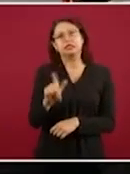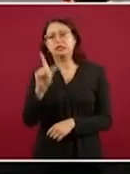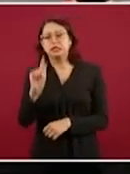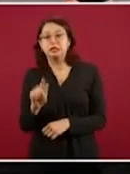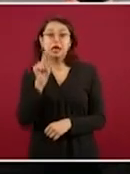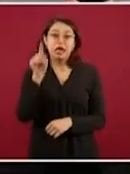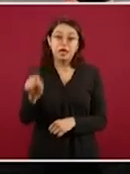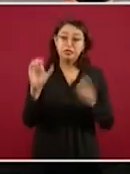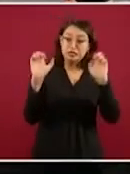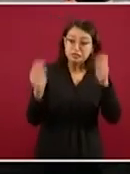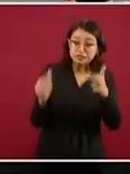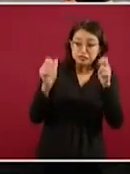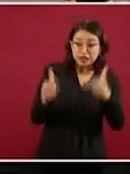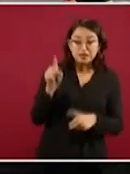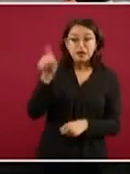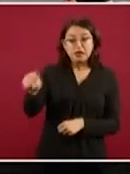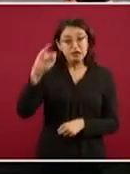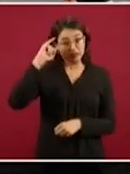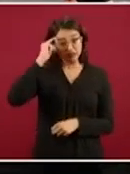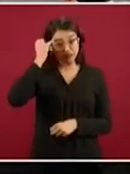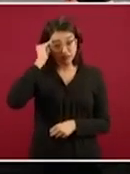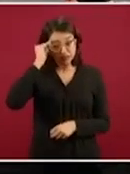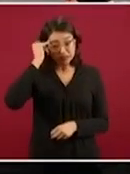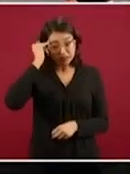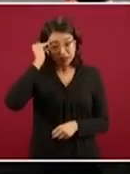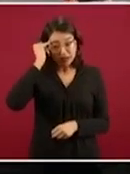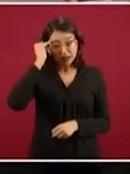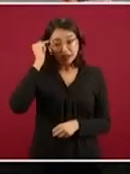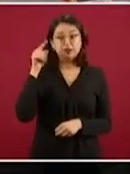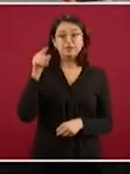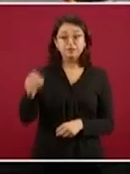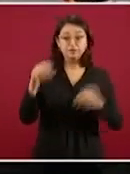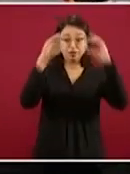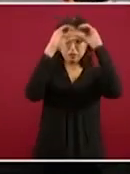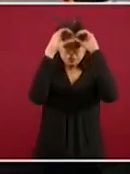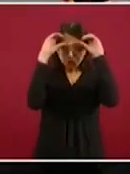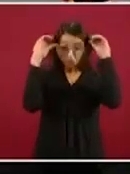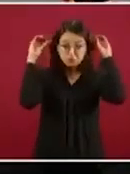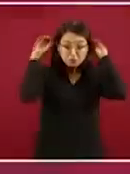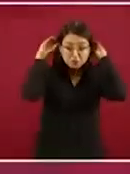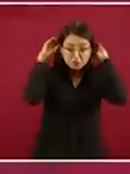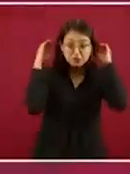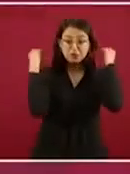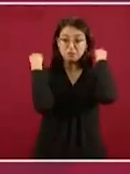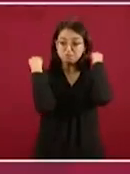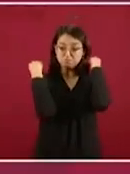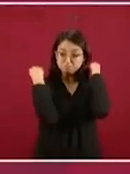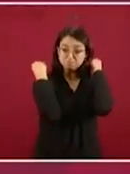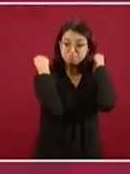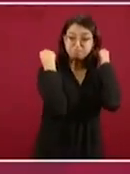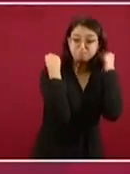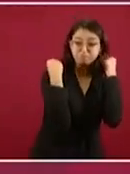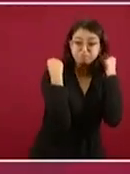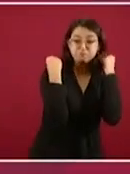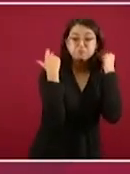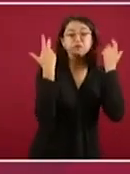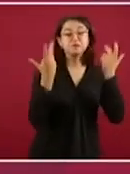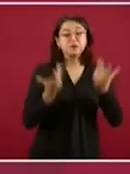habían indígenas que con mecapal y una silla cargaban